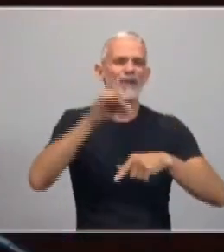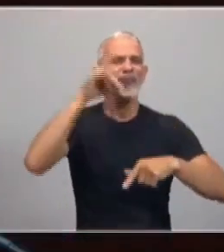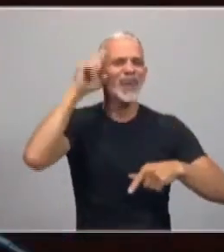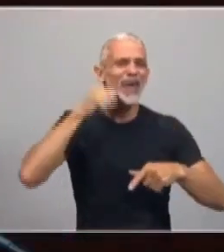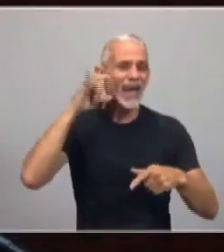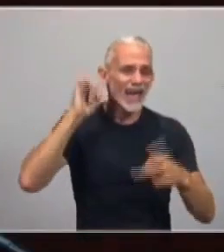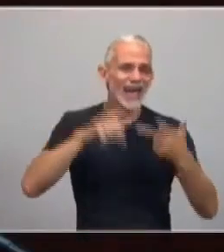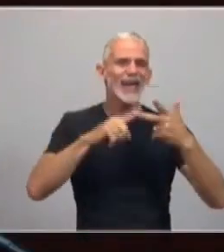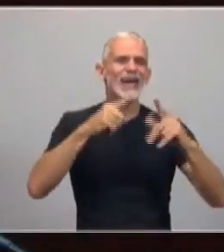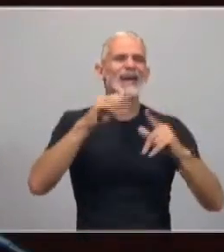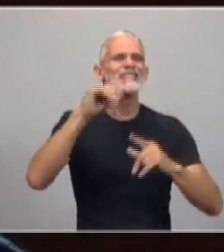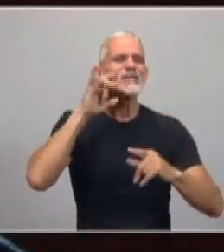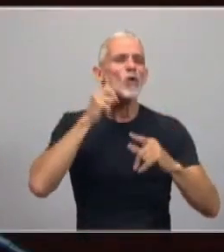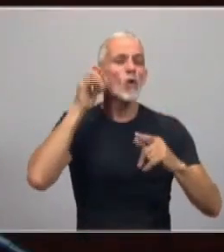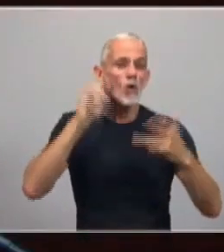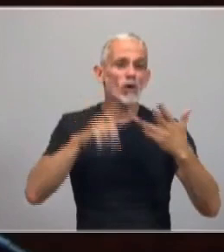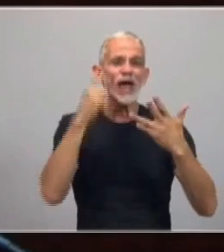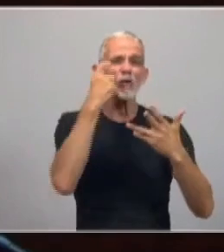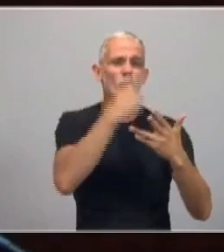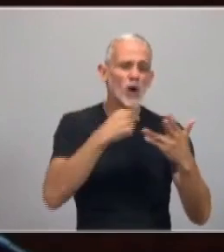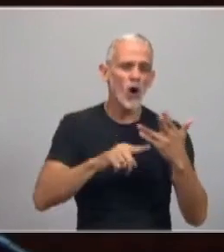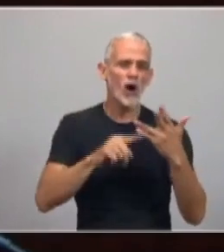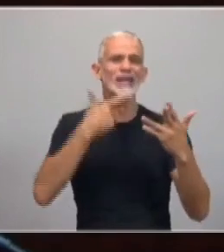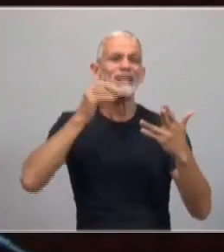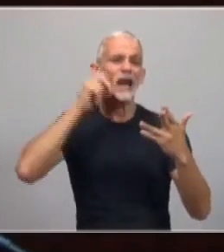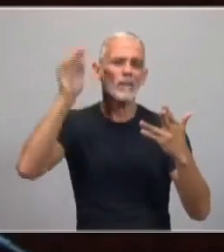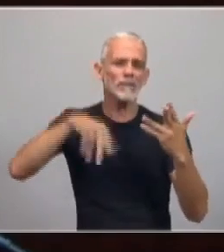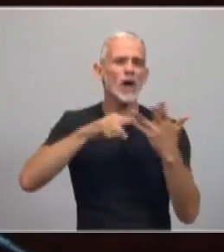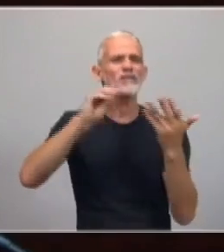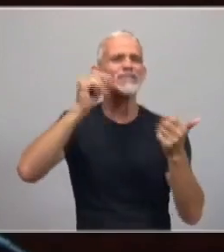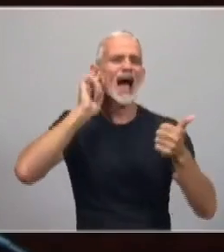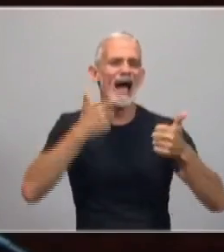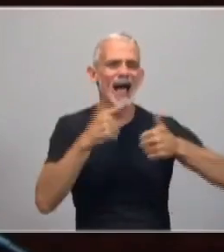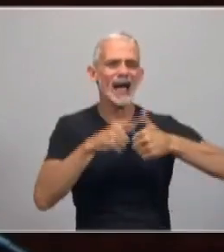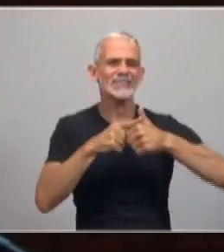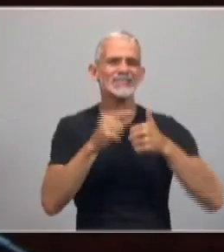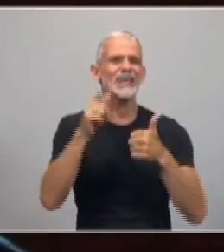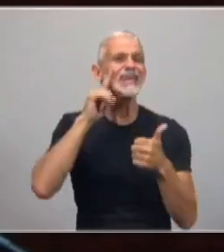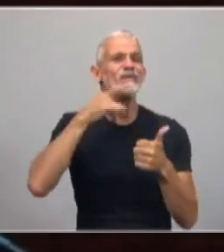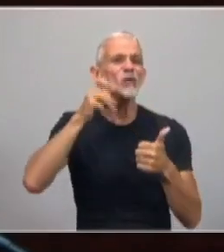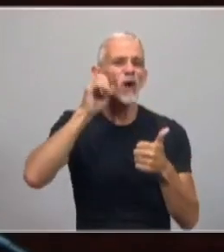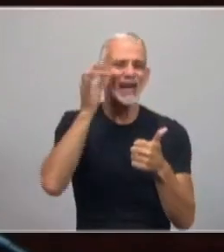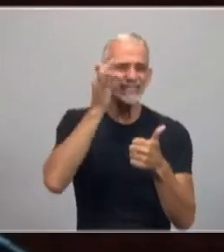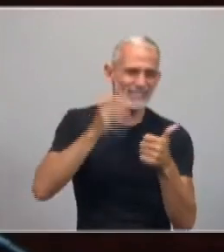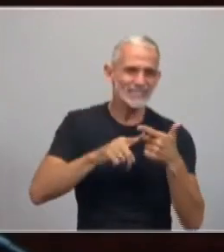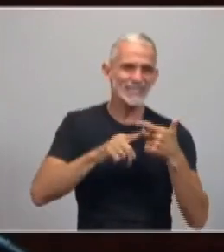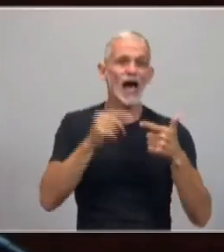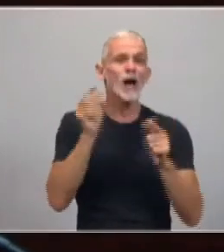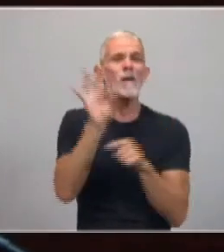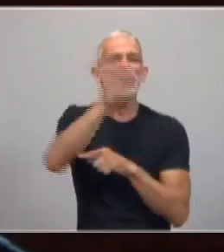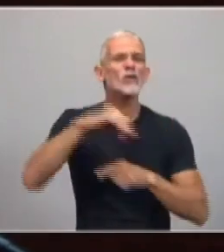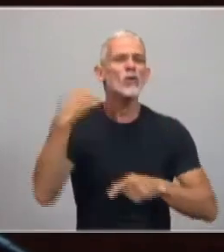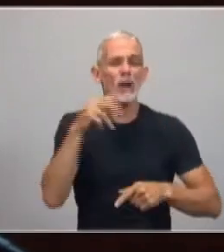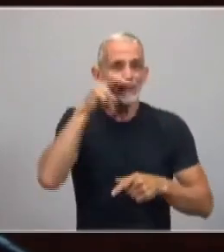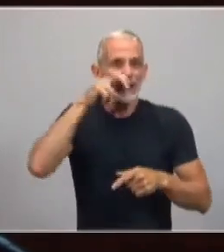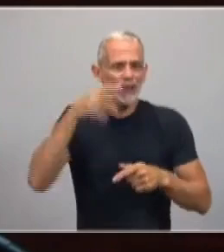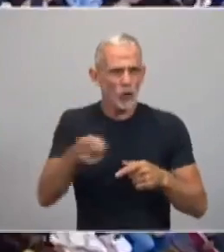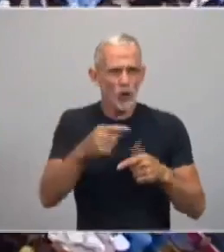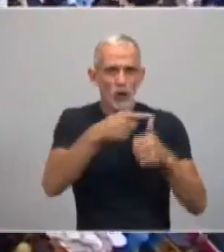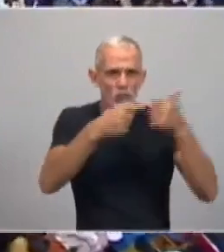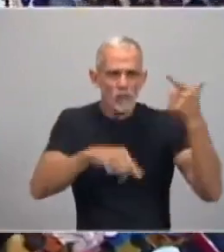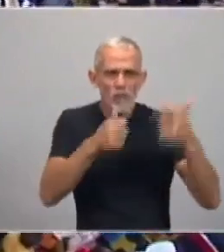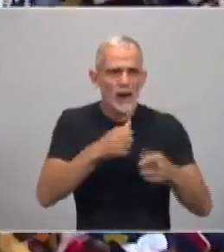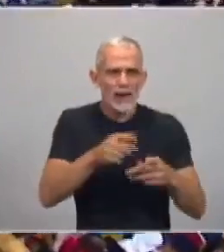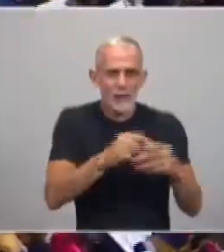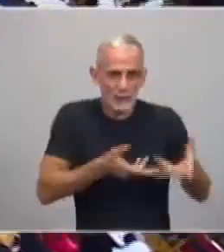chikungunya, rubiola, sarampión, chagas, influenza, virus respiratorios. Son medicamentos para